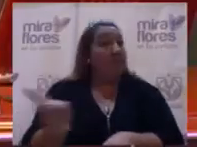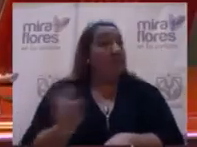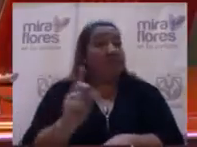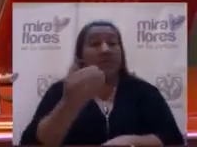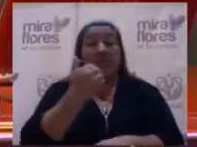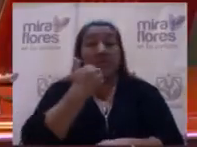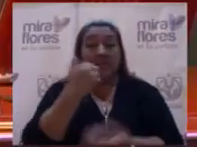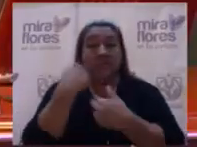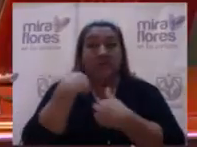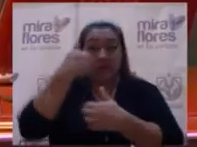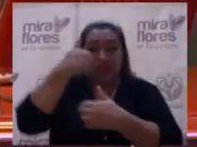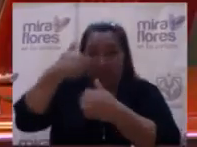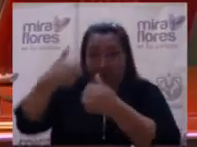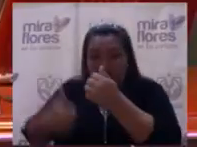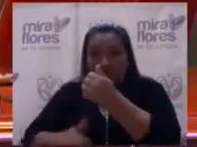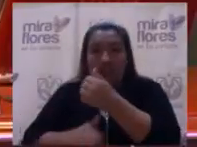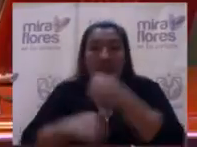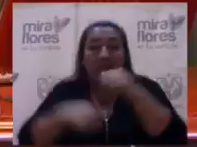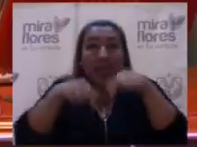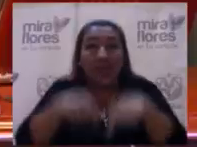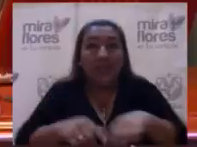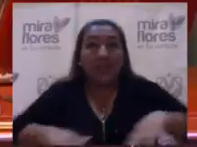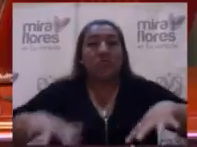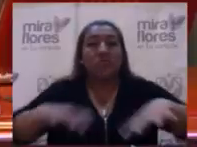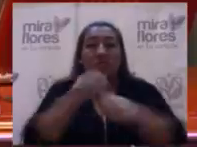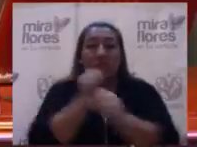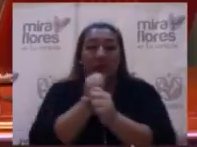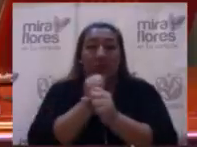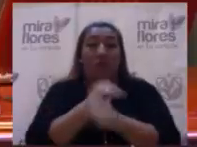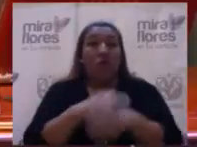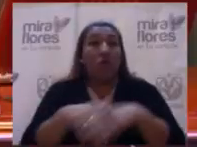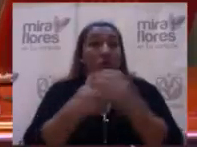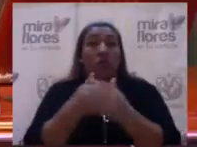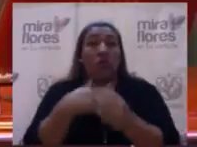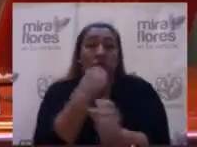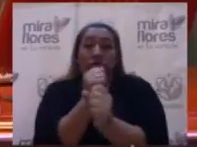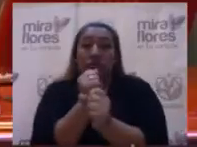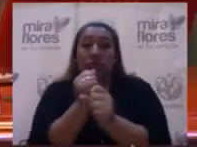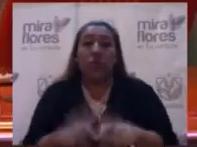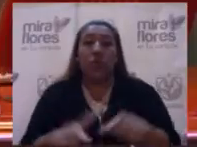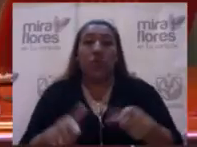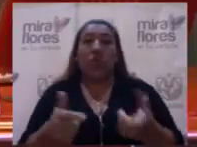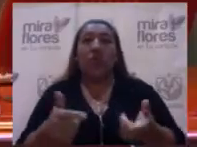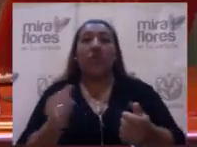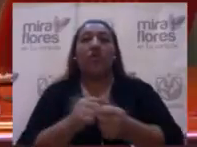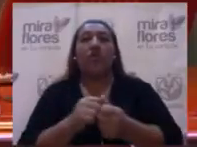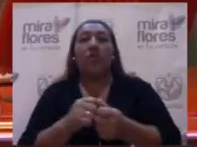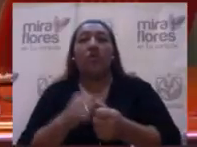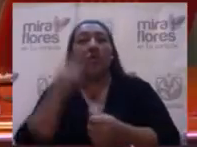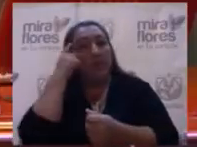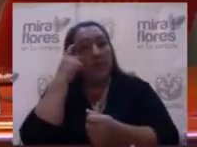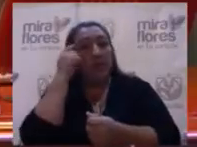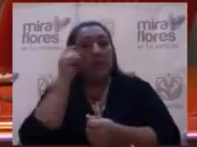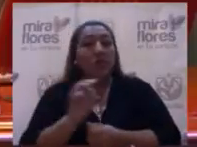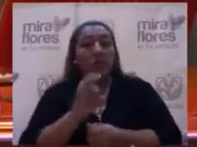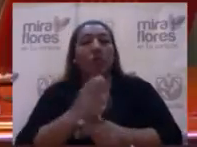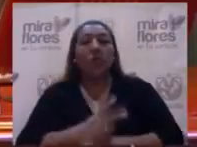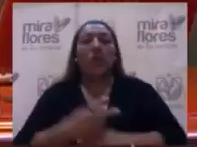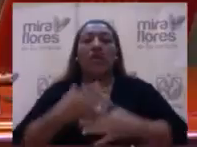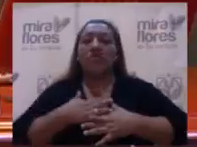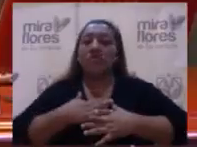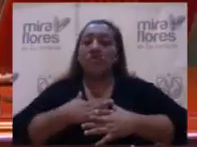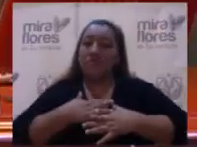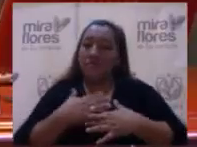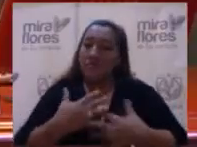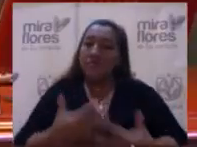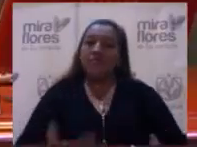que conduce un establecimiento. Todos nosotros vamos a un establecimiento bajo la presunción de que es un sitio seguro, un sitio adecuado,